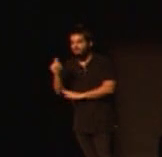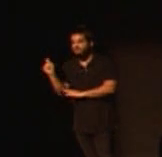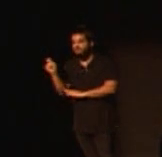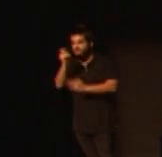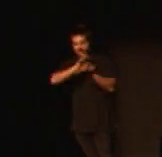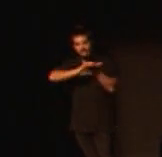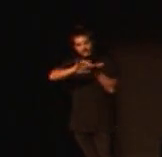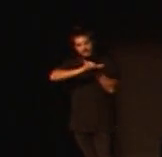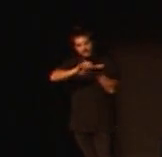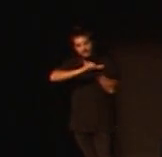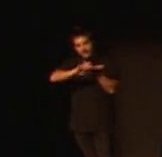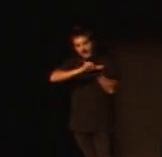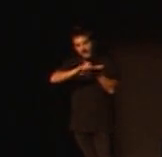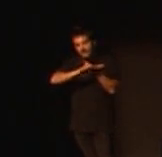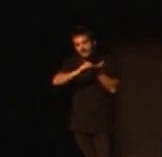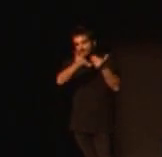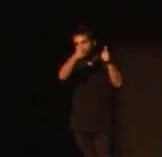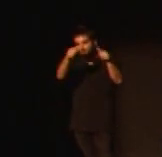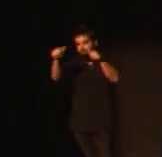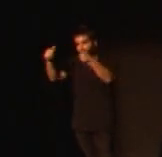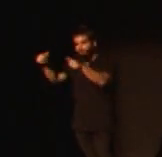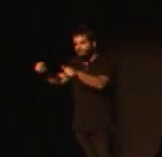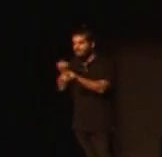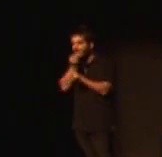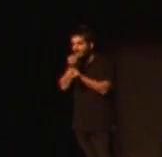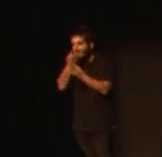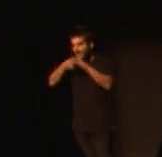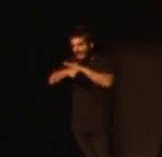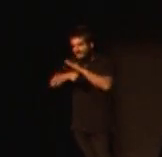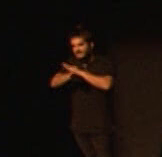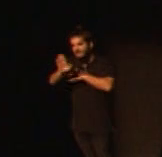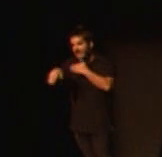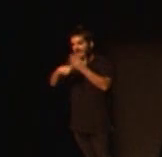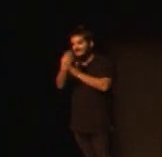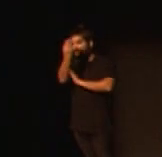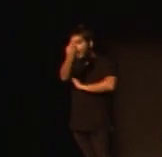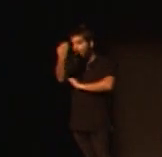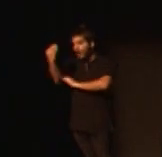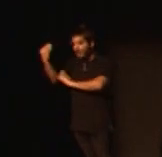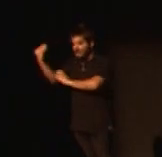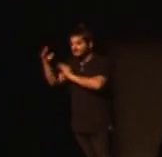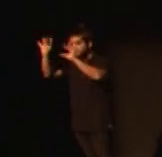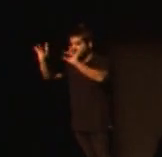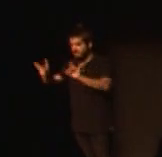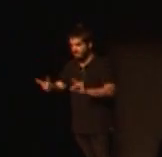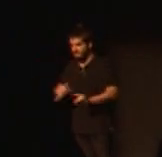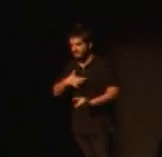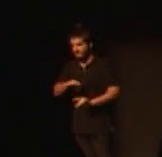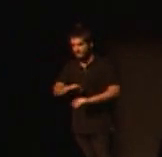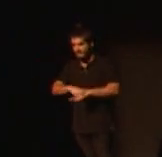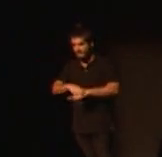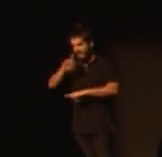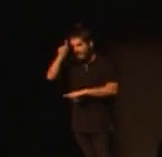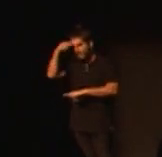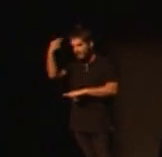braille información accesible, esculturas y hasta obras que se pueden tocar. Todo para acercarnos a la riqueza cultural del